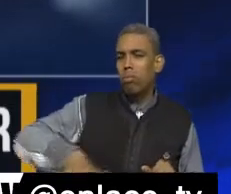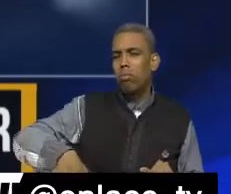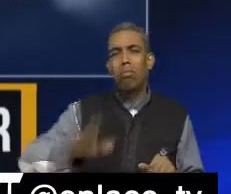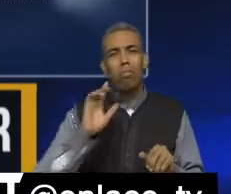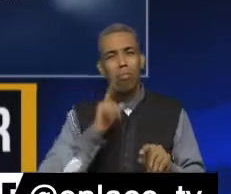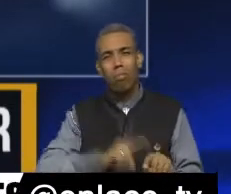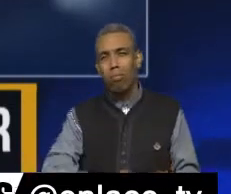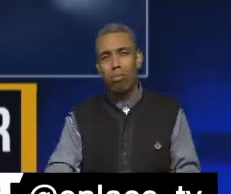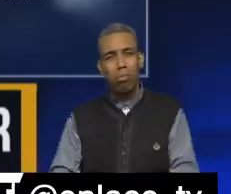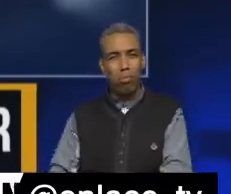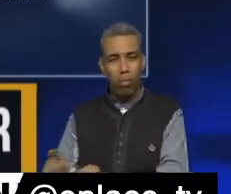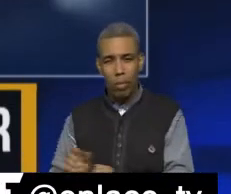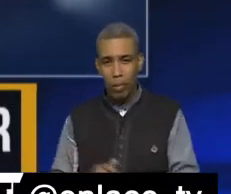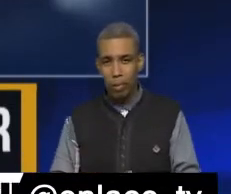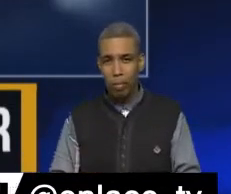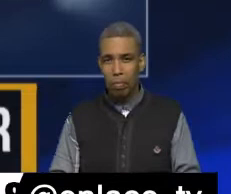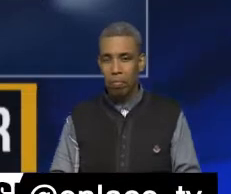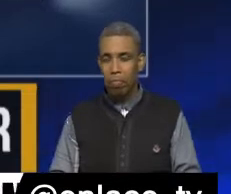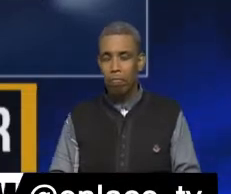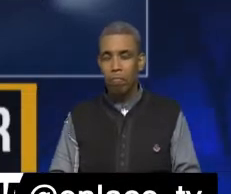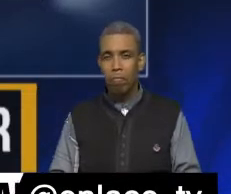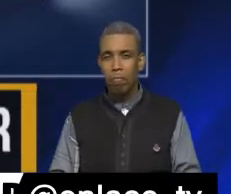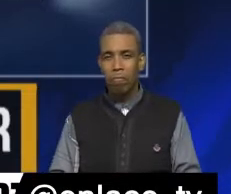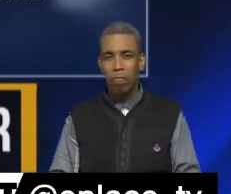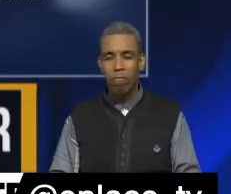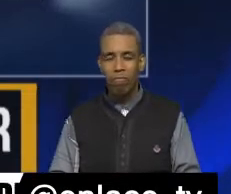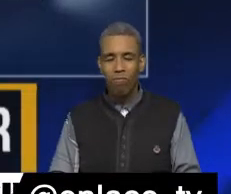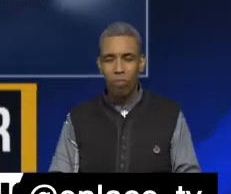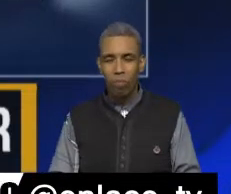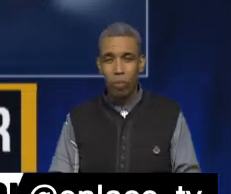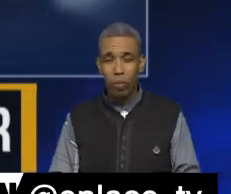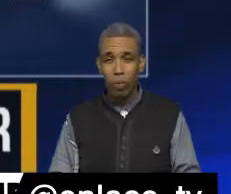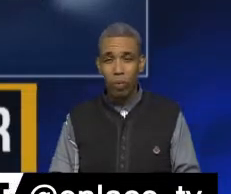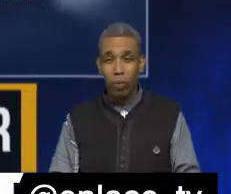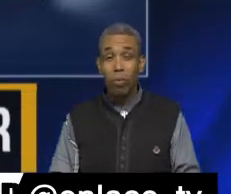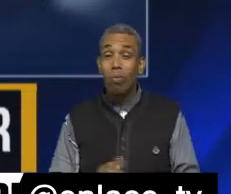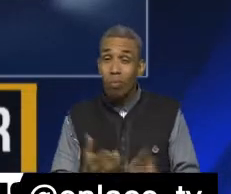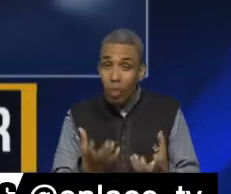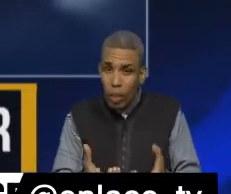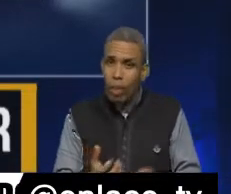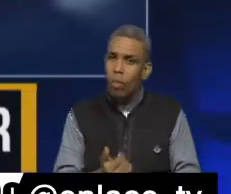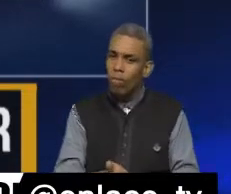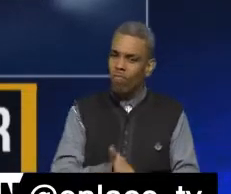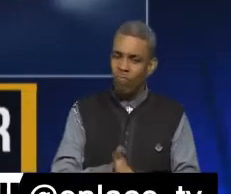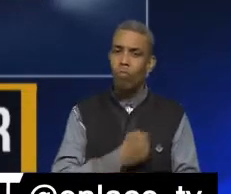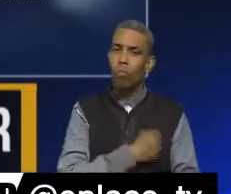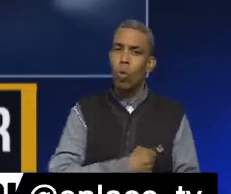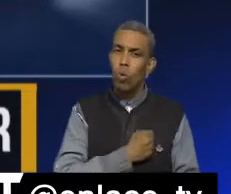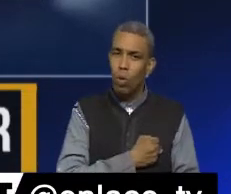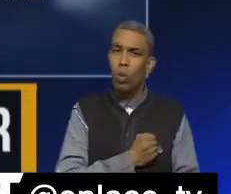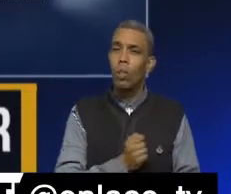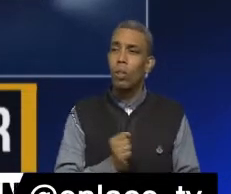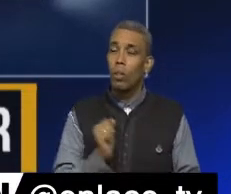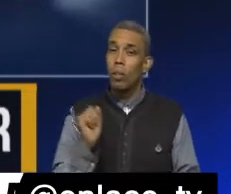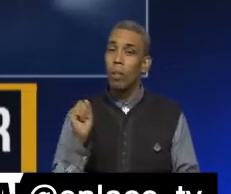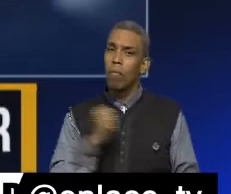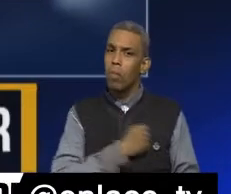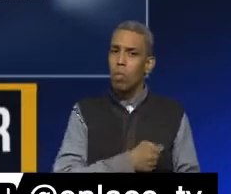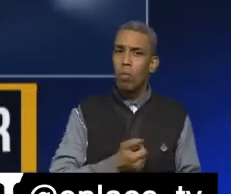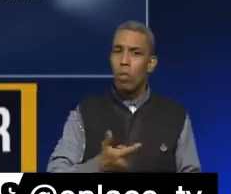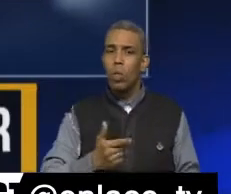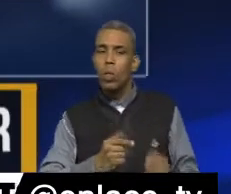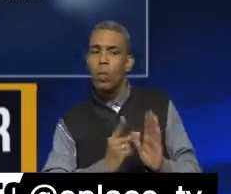también protestamos y marchamos pues, el gobierno nacional las garantías para la implementación de los acuerdos, porque no hay garantías, hay muchas amenazas,